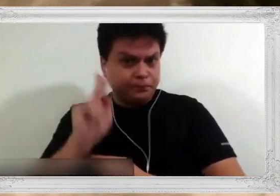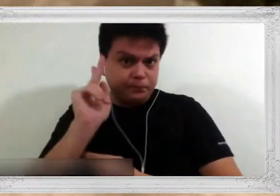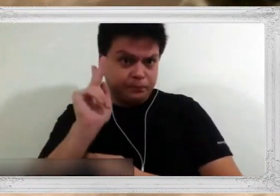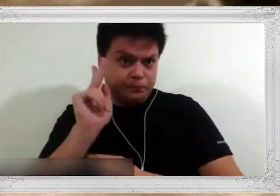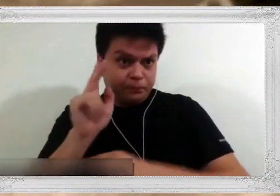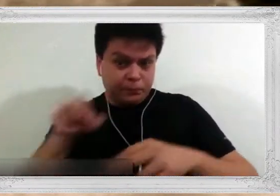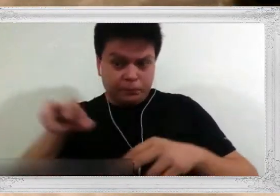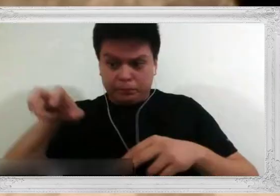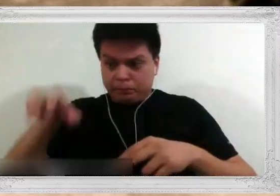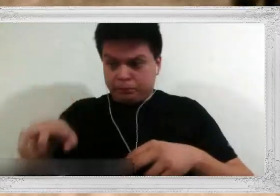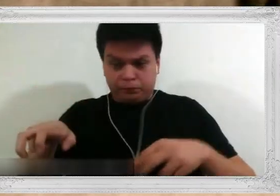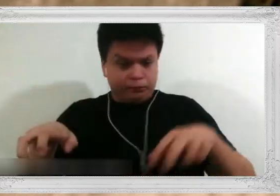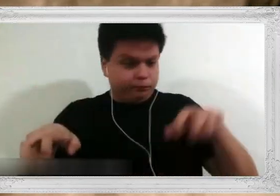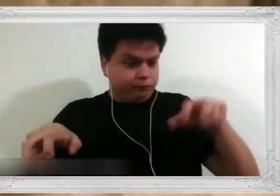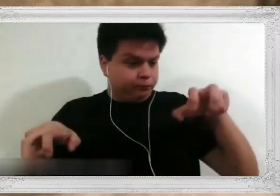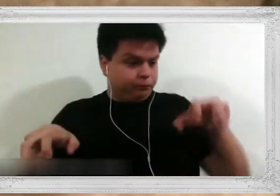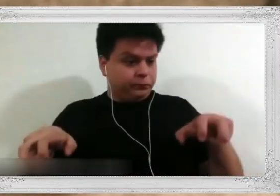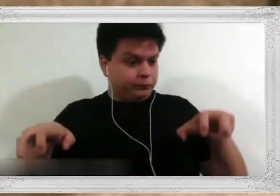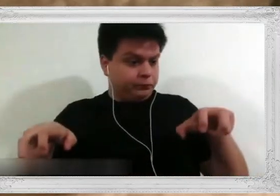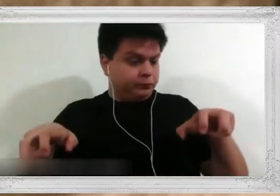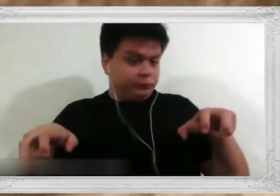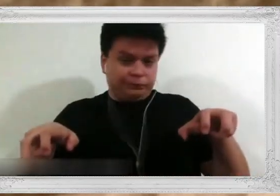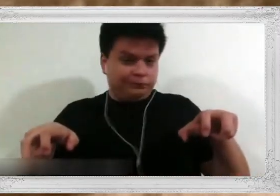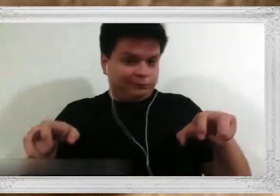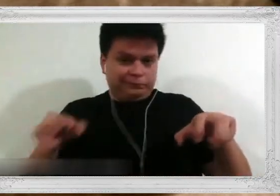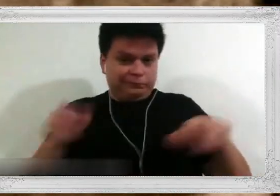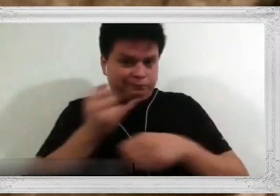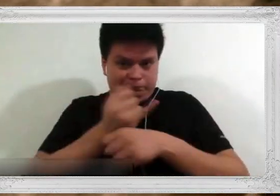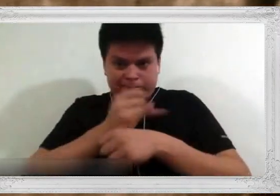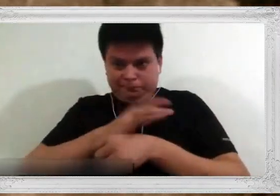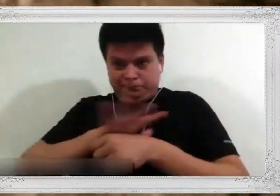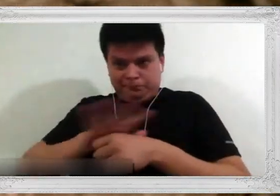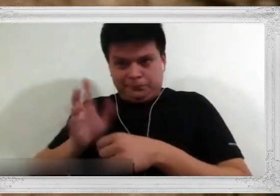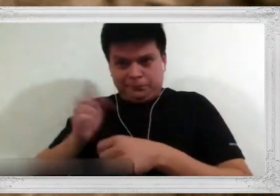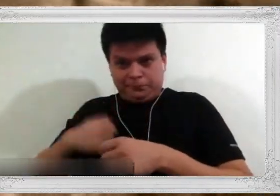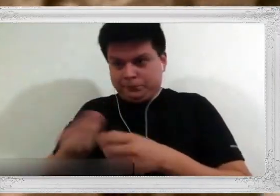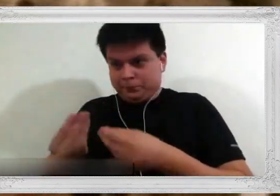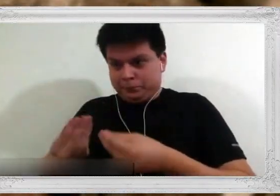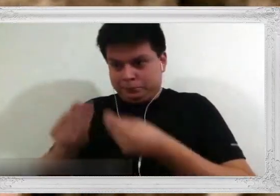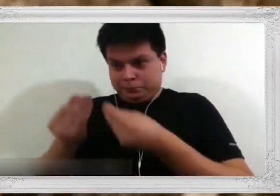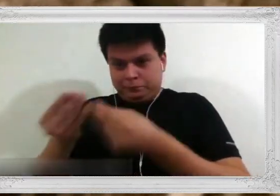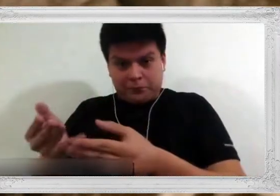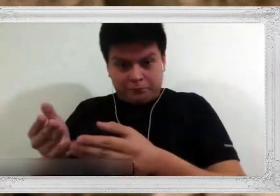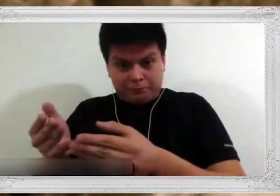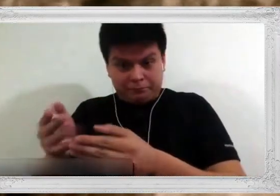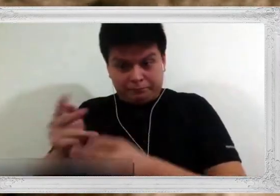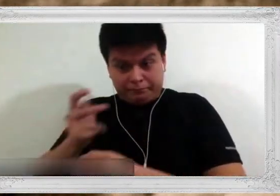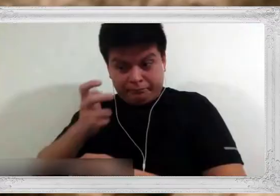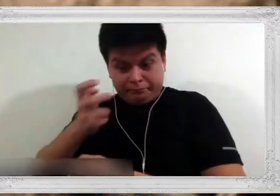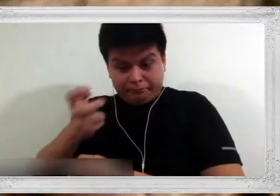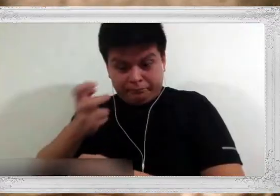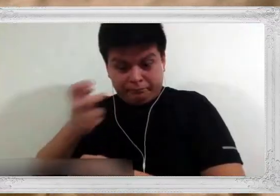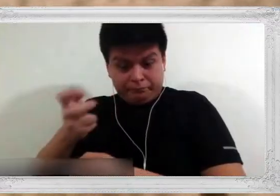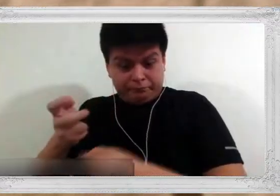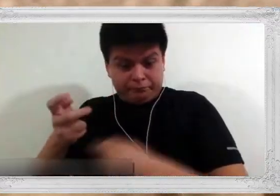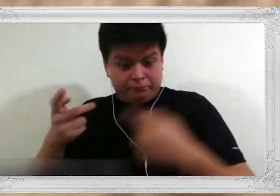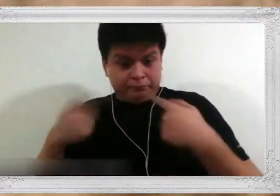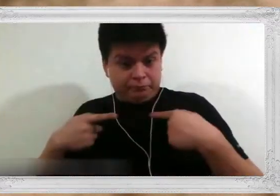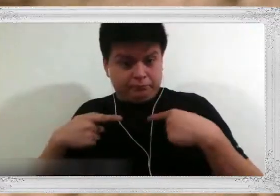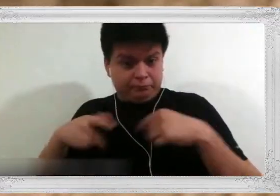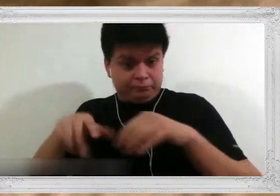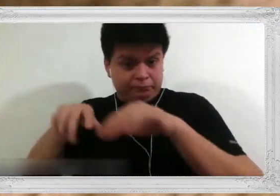sentarse a mi derecha o a mi izquierda no me toca a mí concederlo. Eso es para quienes está reservado.